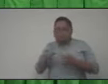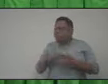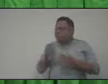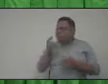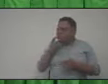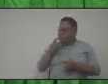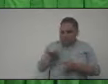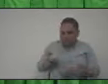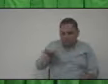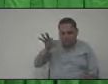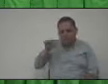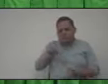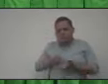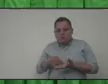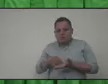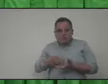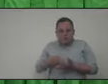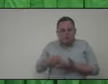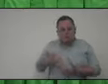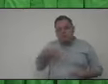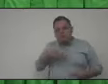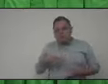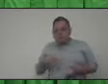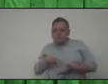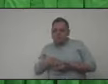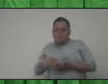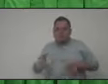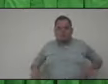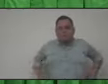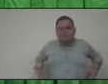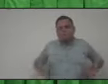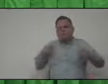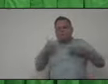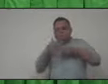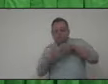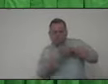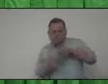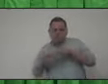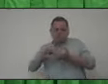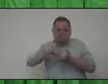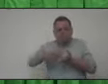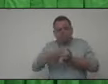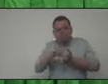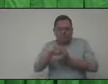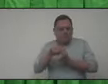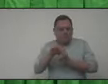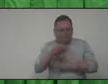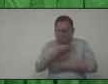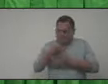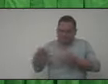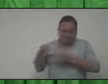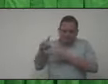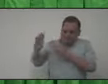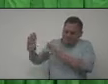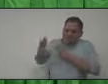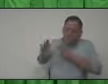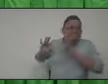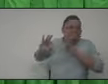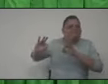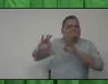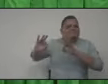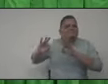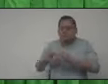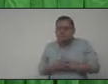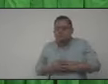talla, cómo camino, me siento bien, la cadera, la posición, el pie, todo. Todo muy bueno. ¿Y